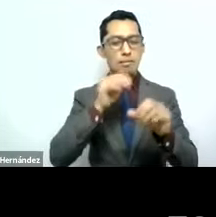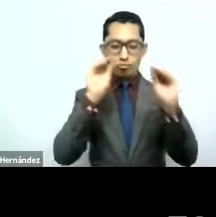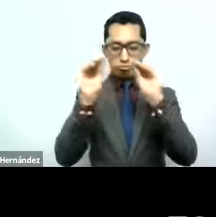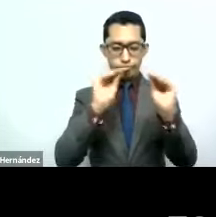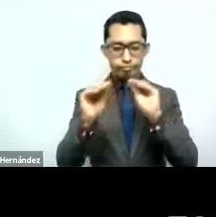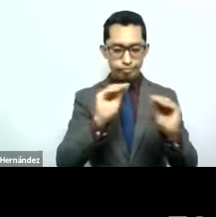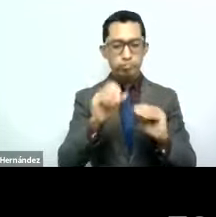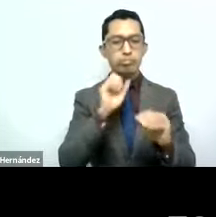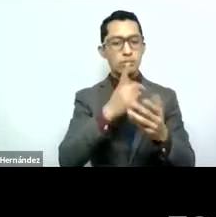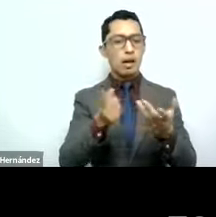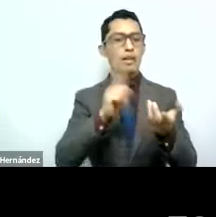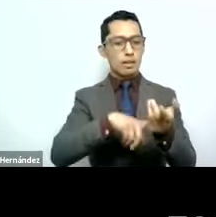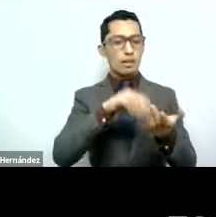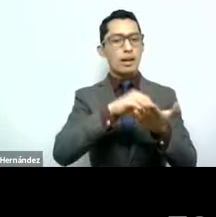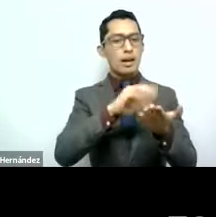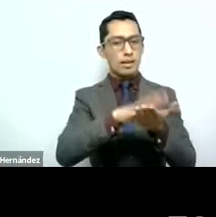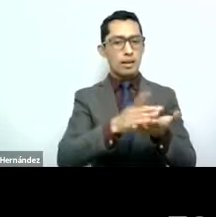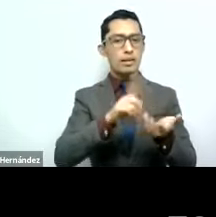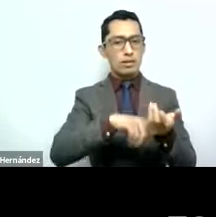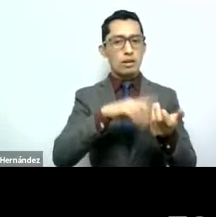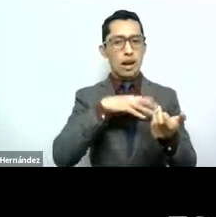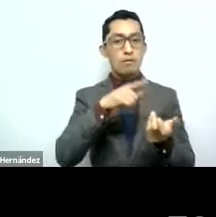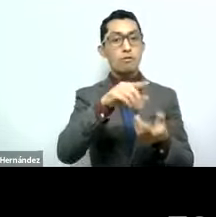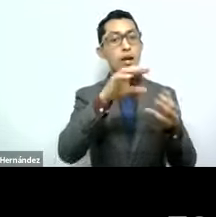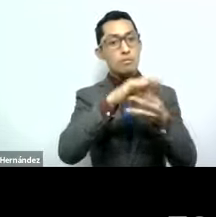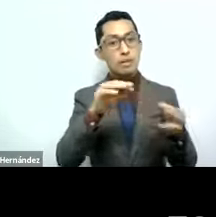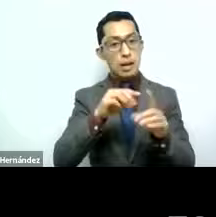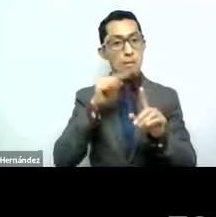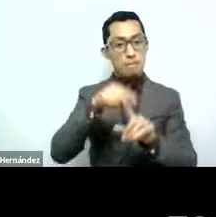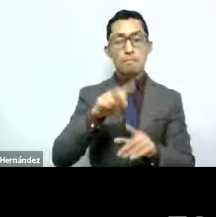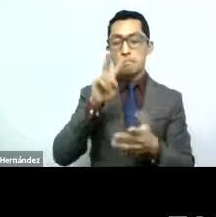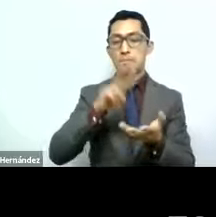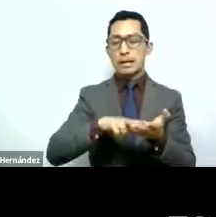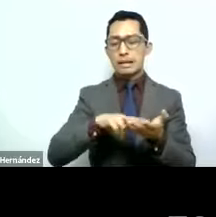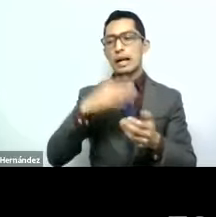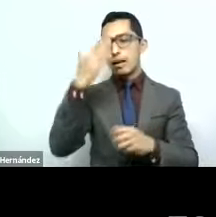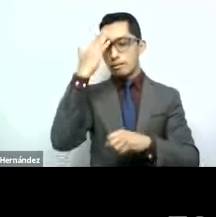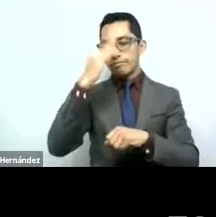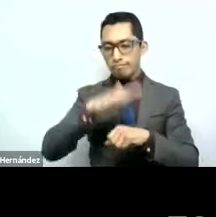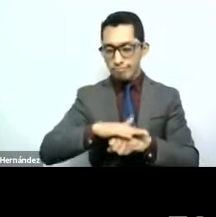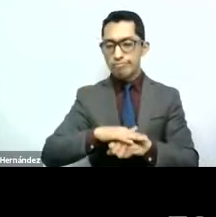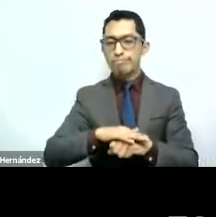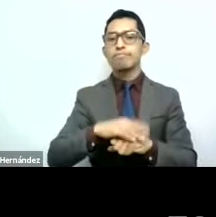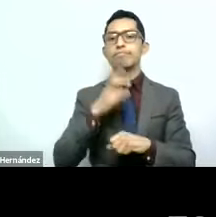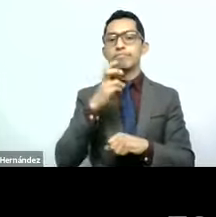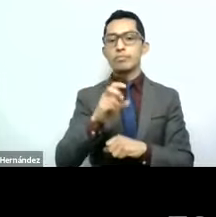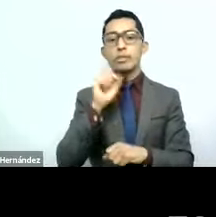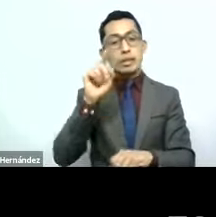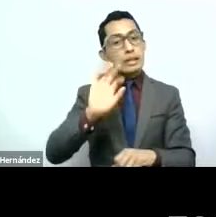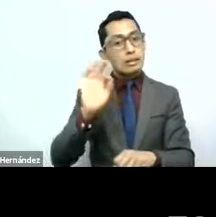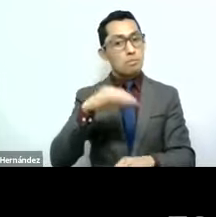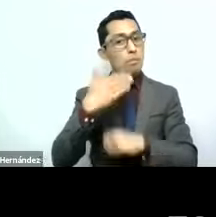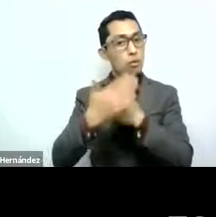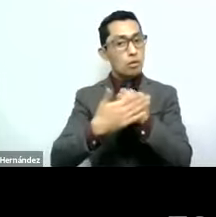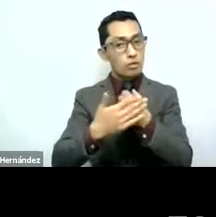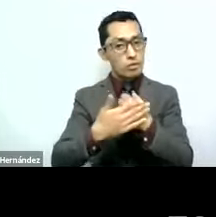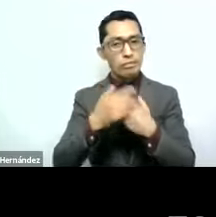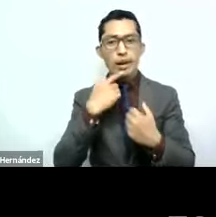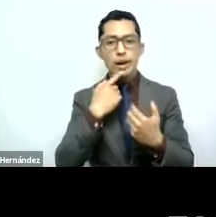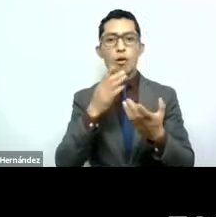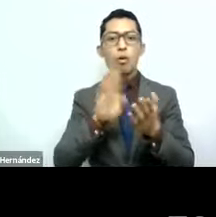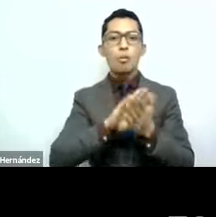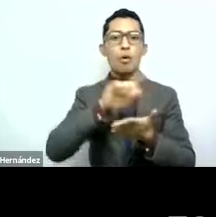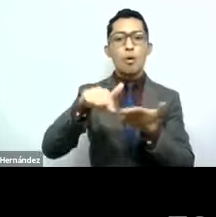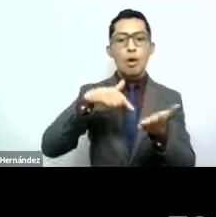Sin duda es muy valioso esto que señalas. También quizá también valdría la pena, ¿no? Hacer como esta división